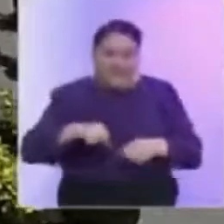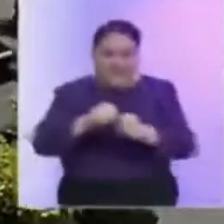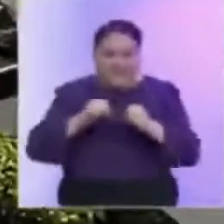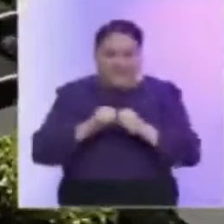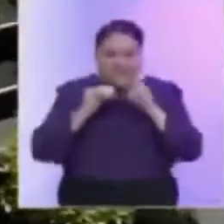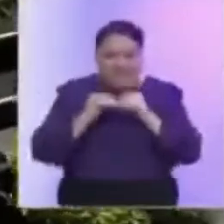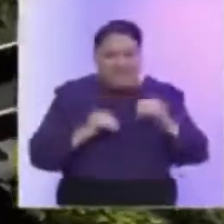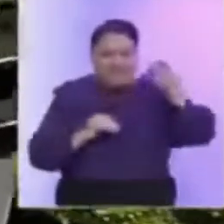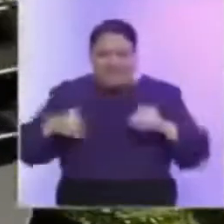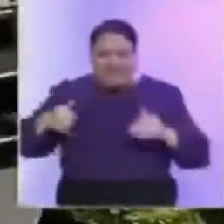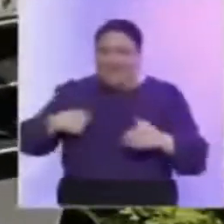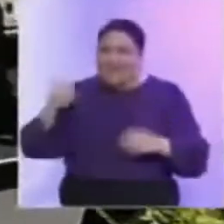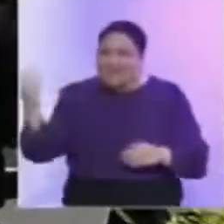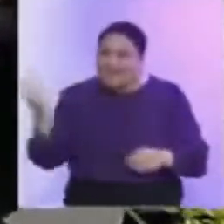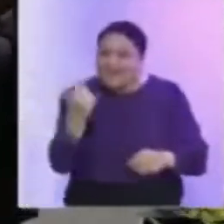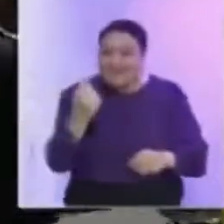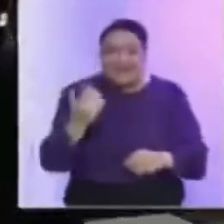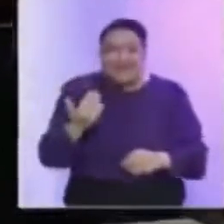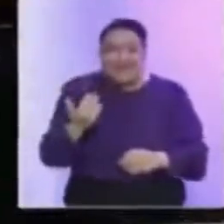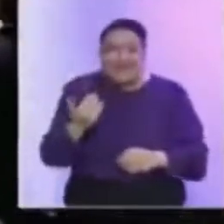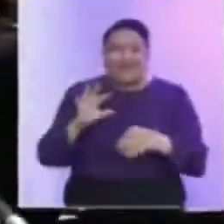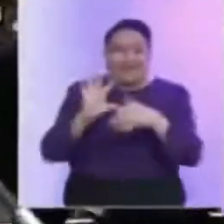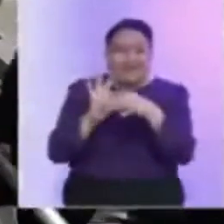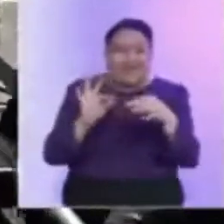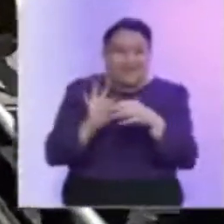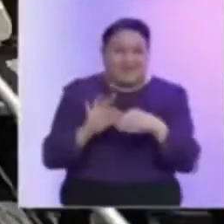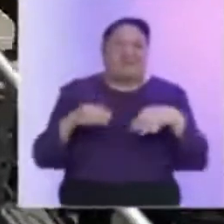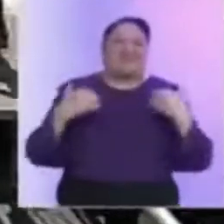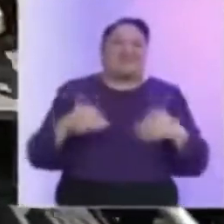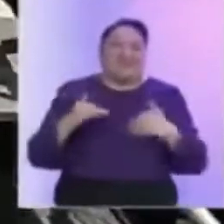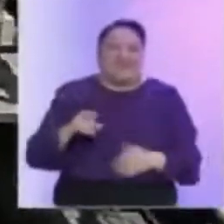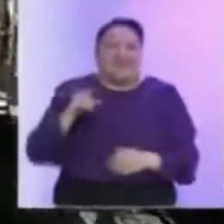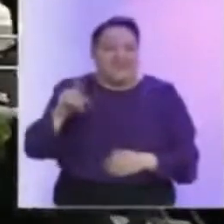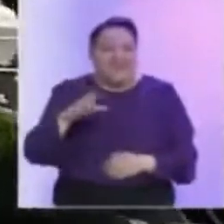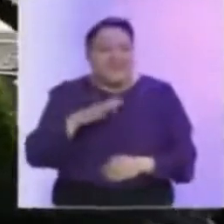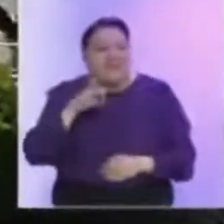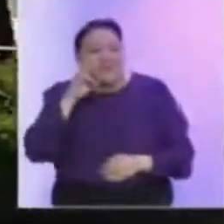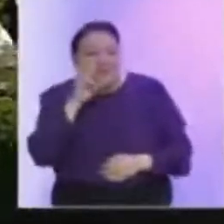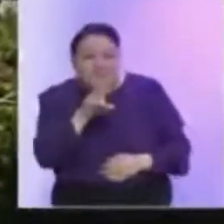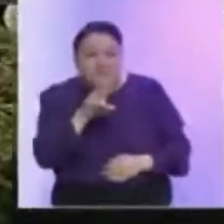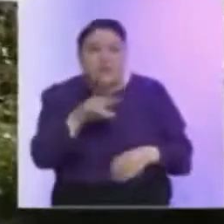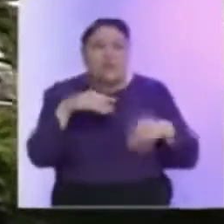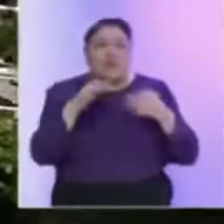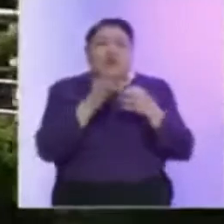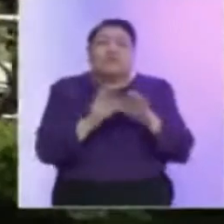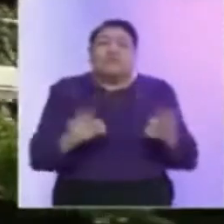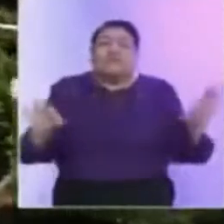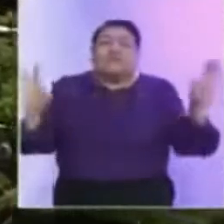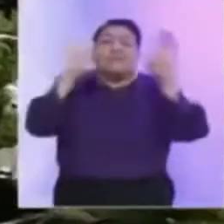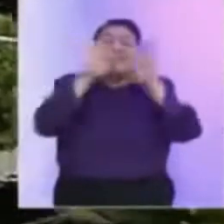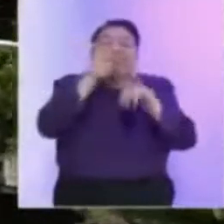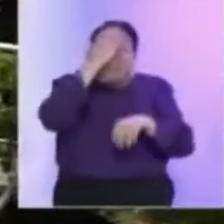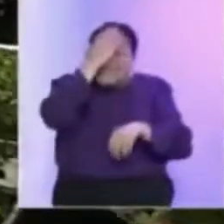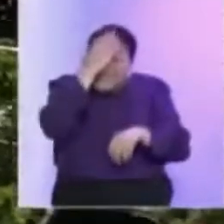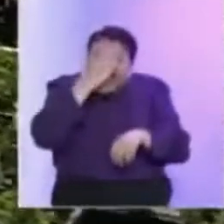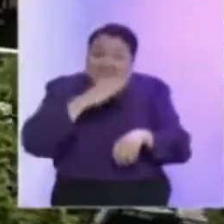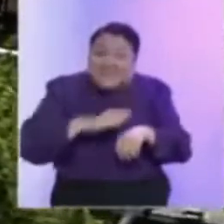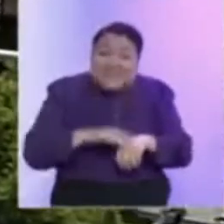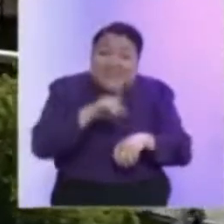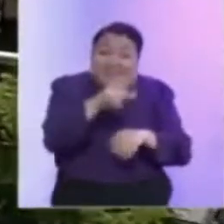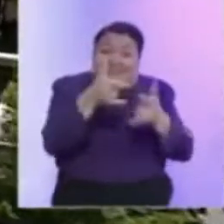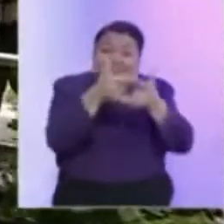Blanca, solo B y A, ¿verdad? Entrada, gris. Solo ve y